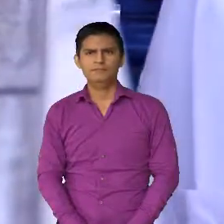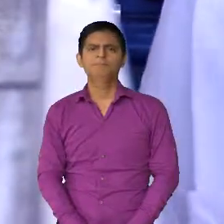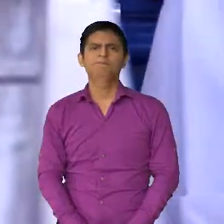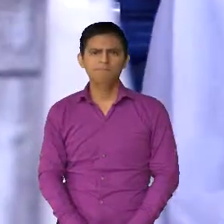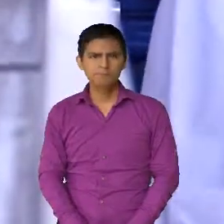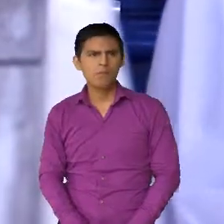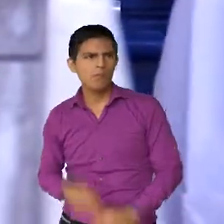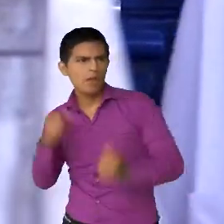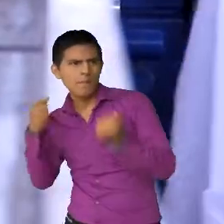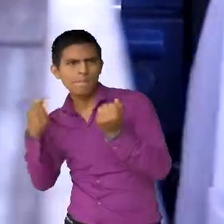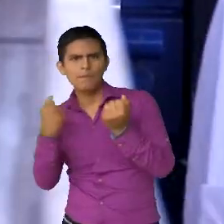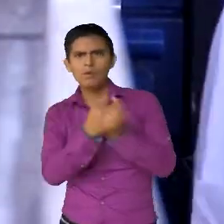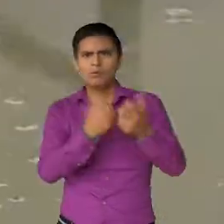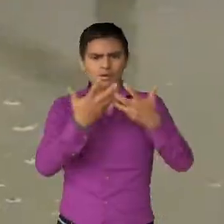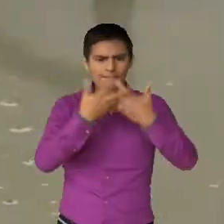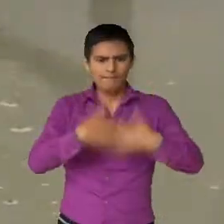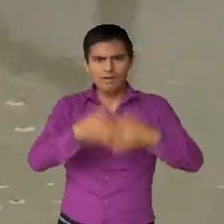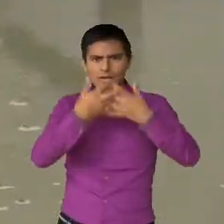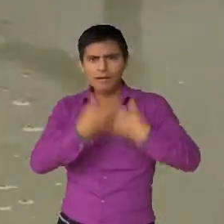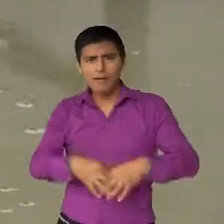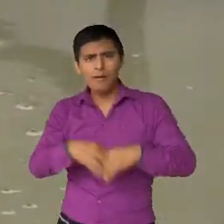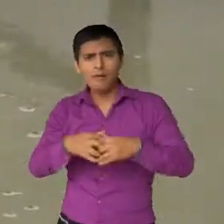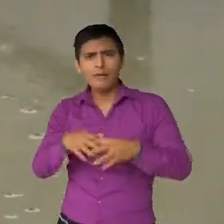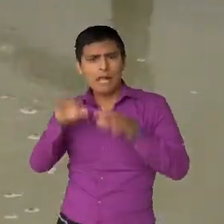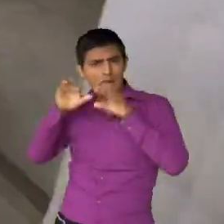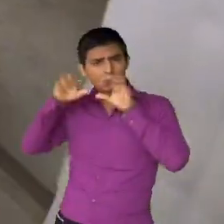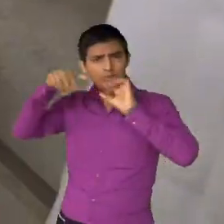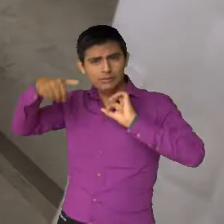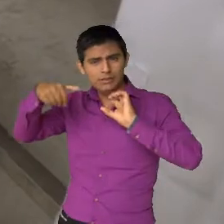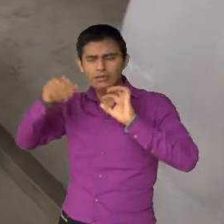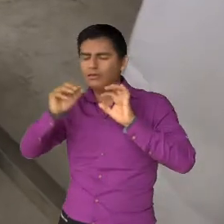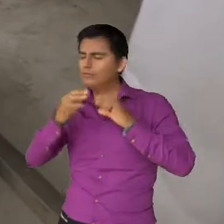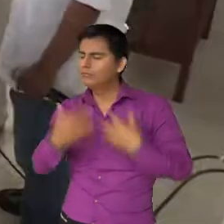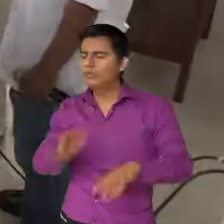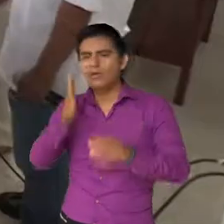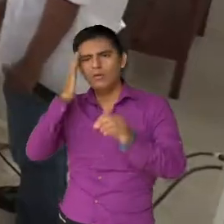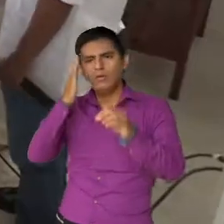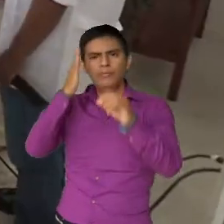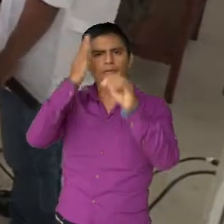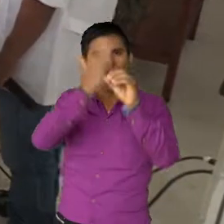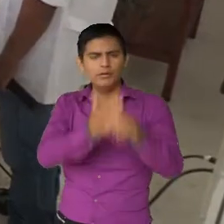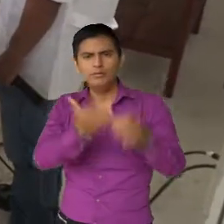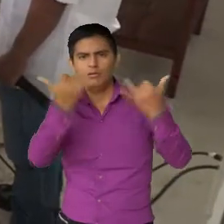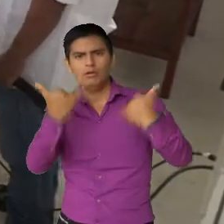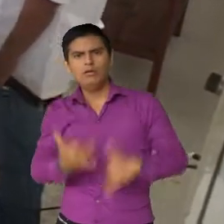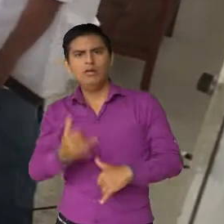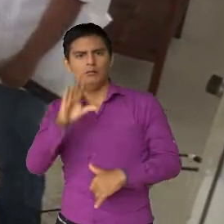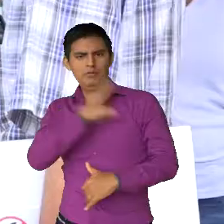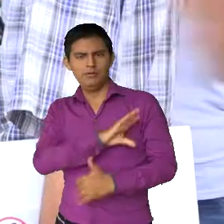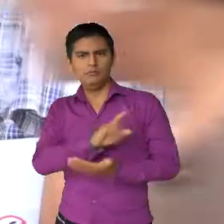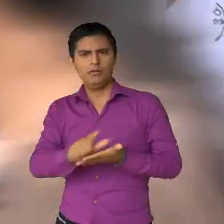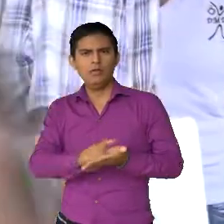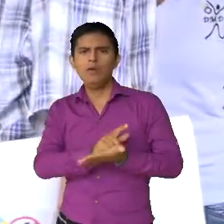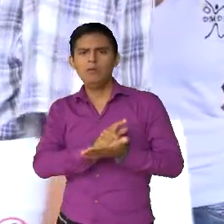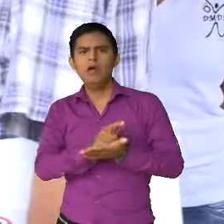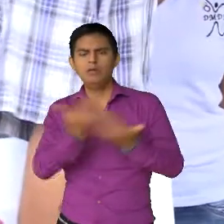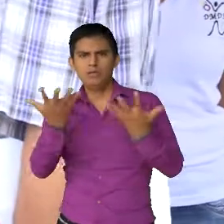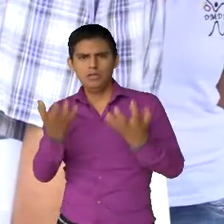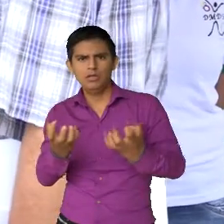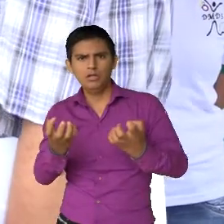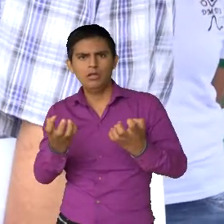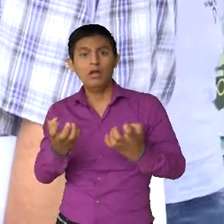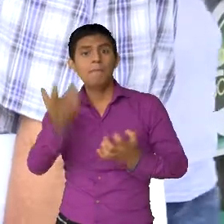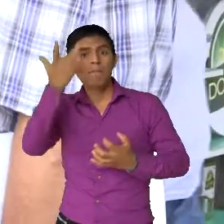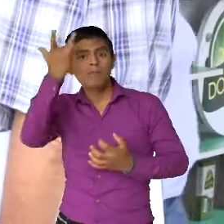La potencialización de la fábrica de derivados de la caña de azúcar es uno de los objetivos que la actual administración municipal viene emprendiendo